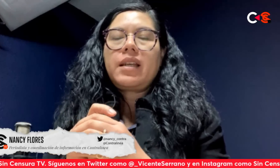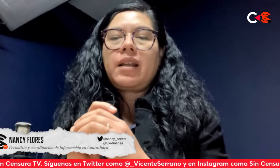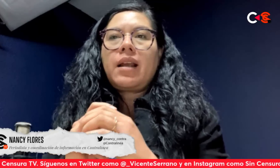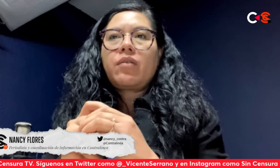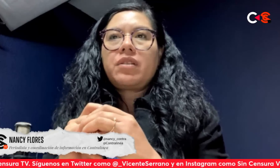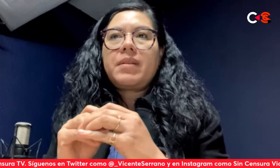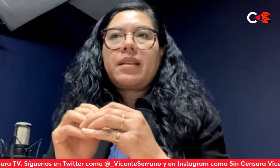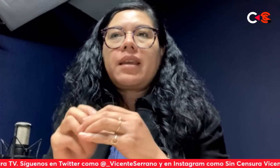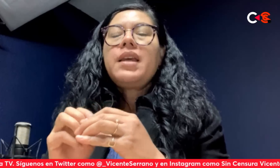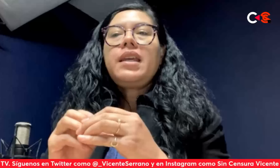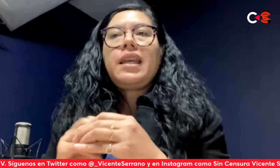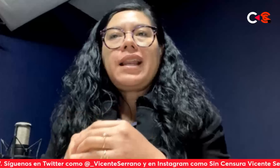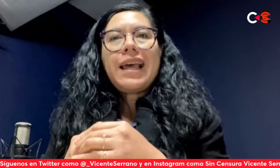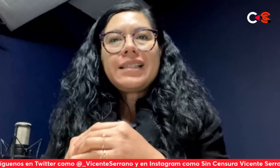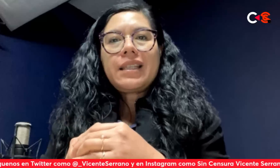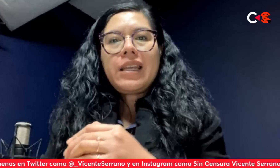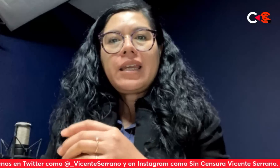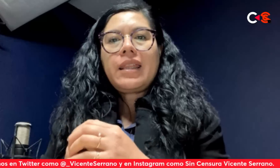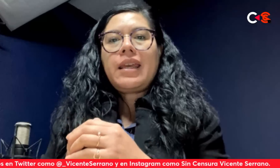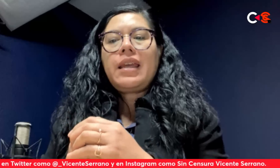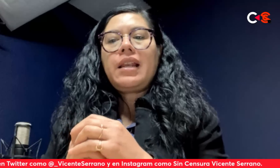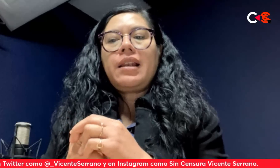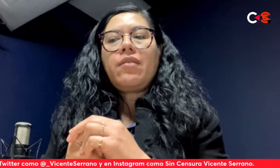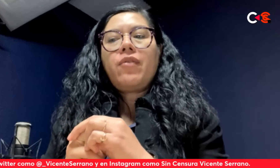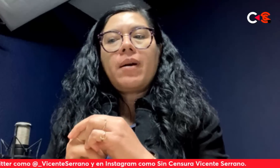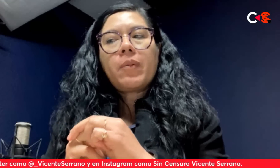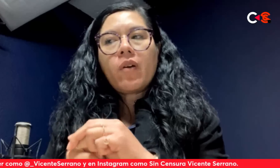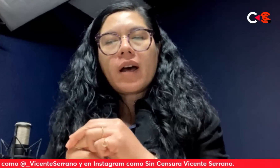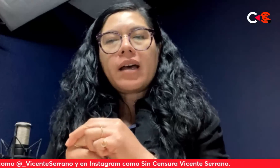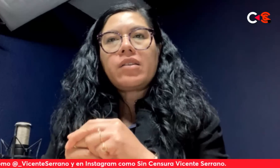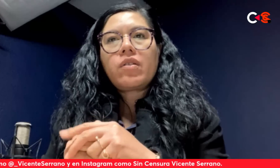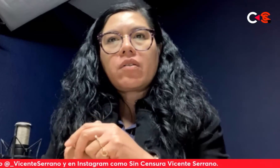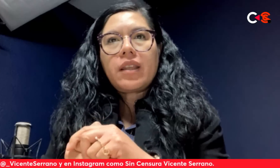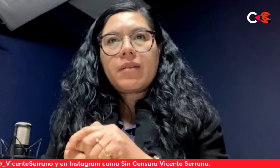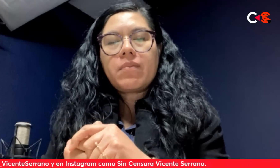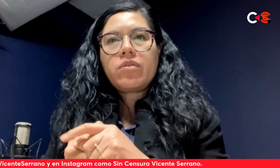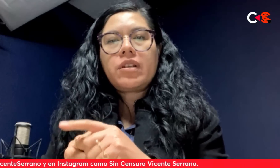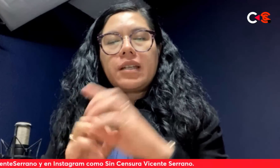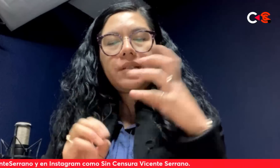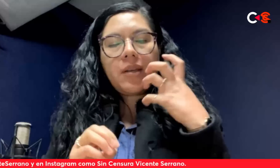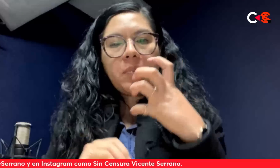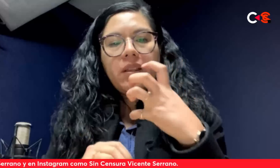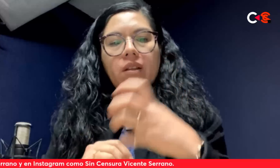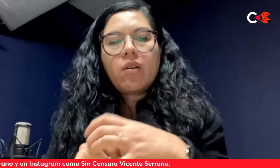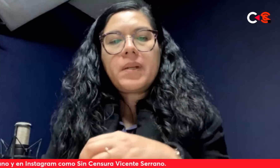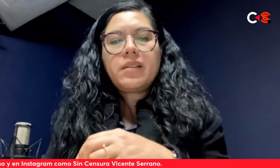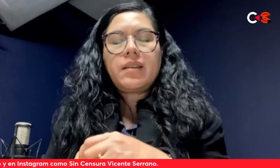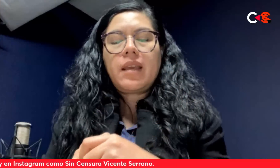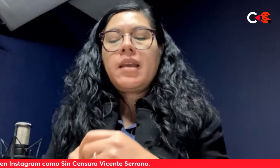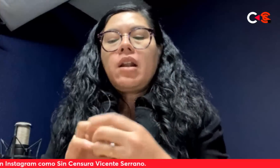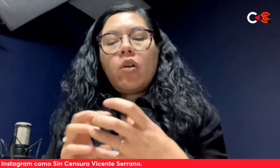esa es la cosa, Vicente. Y el lastre del FOAPROA, yo creo que debemos de siempre